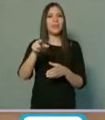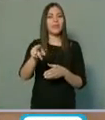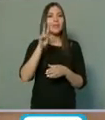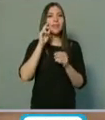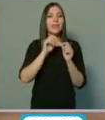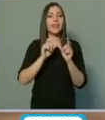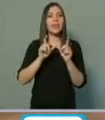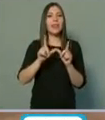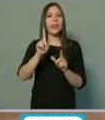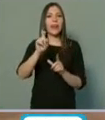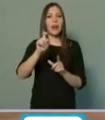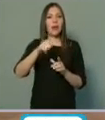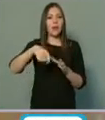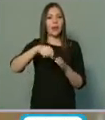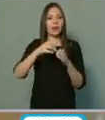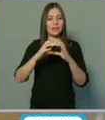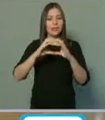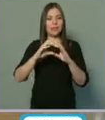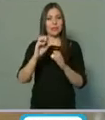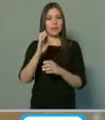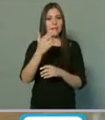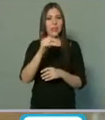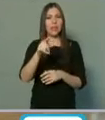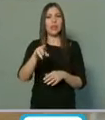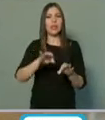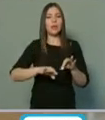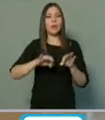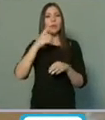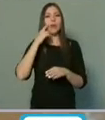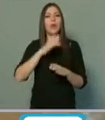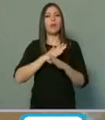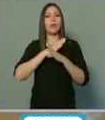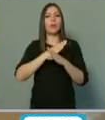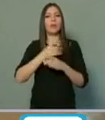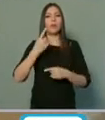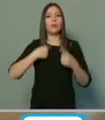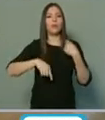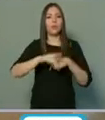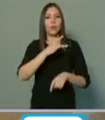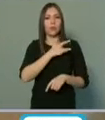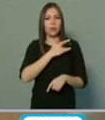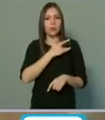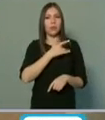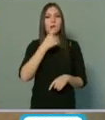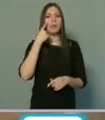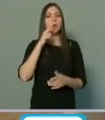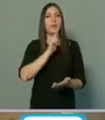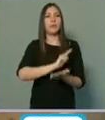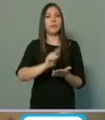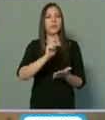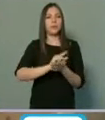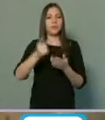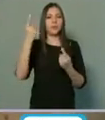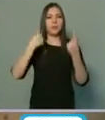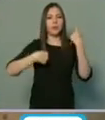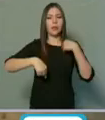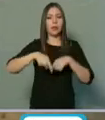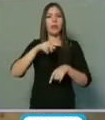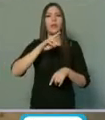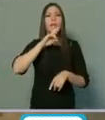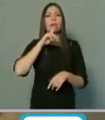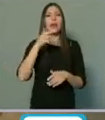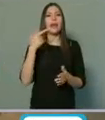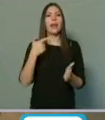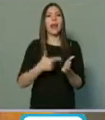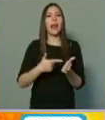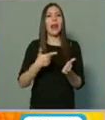un beneficio a nivel cardiovascular, a nivel antioxidante, mejora el perfil de lípidos en las grasas, es